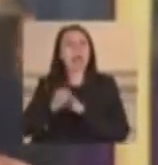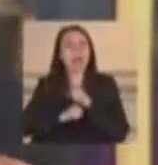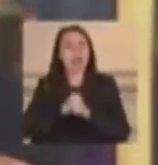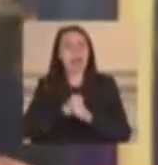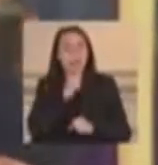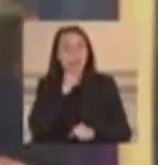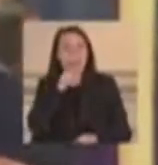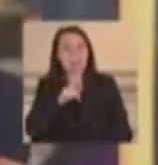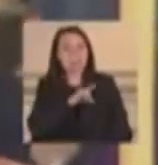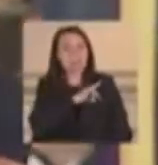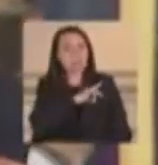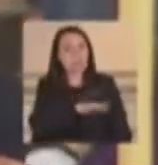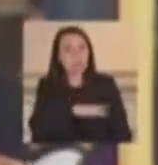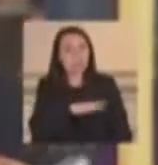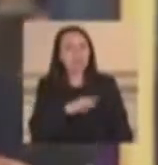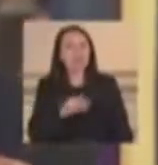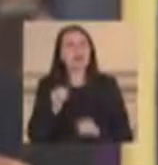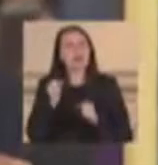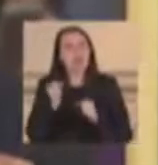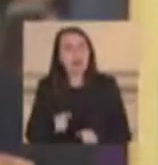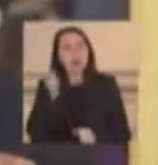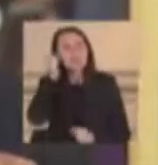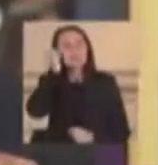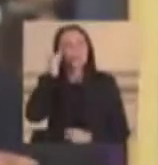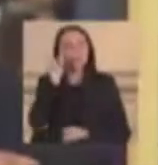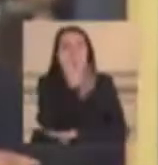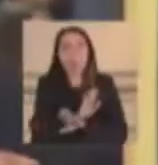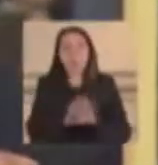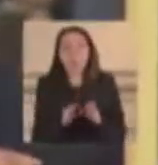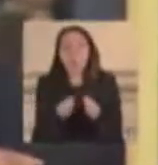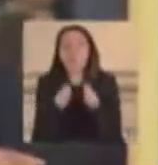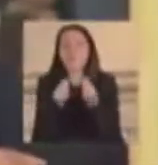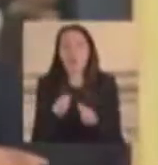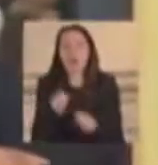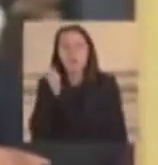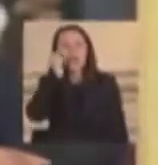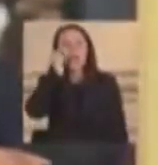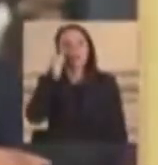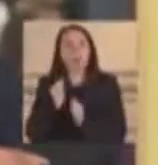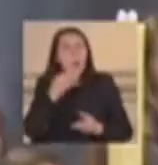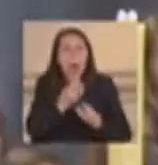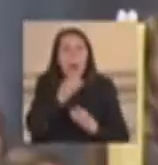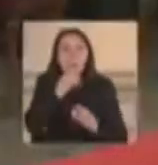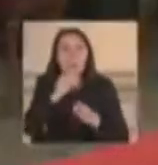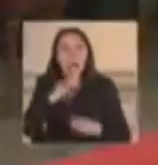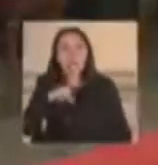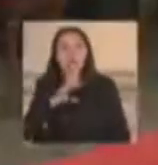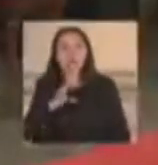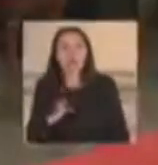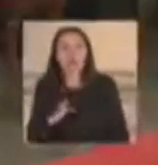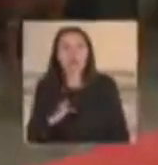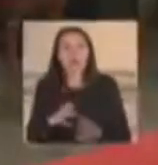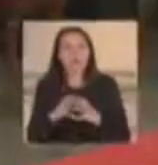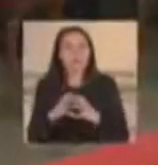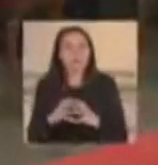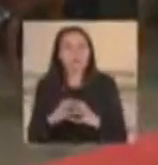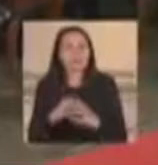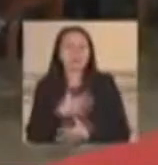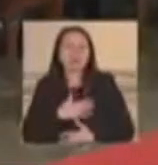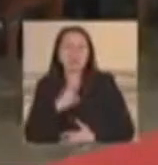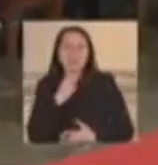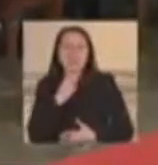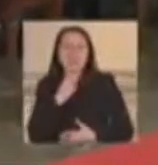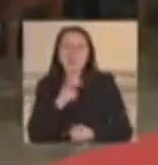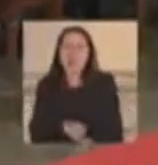país, para que sepamos cuidarlos bien, para que sepamos acompañarlos. Qué ganas que la vida fuera todavía